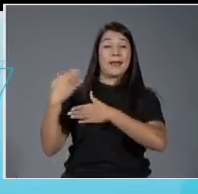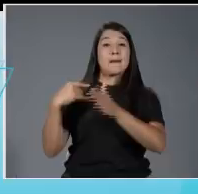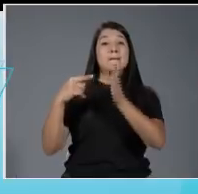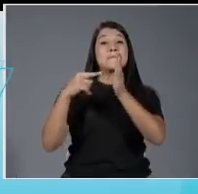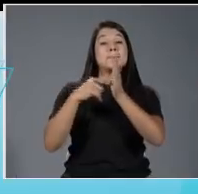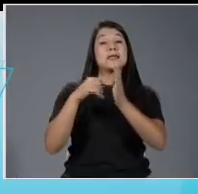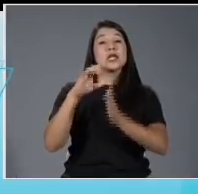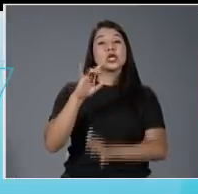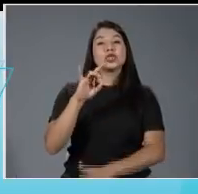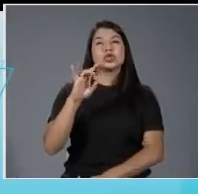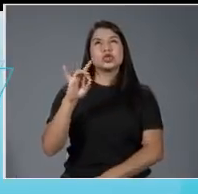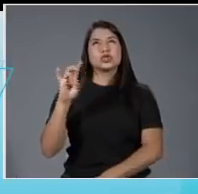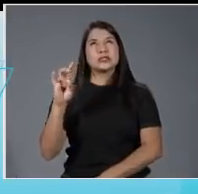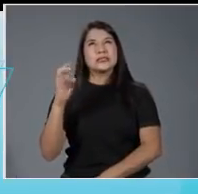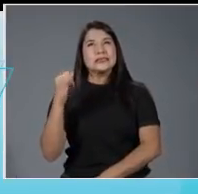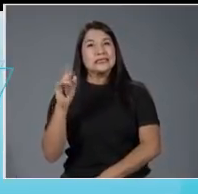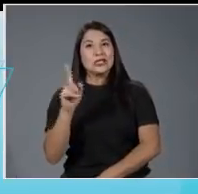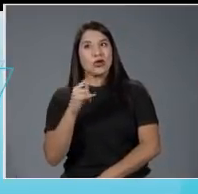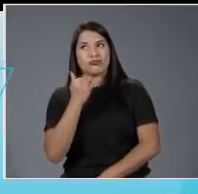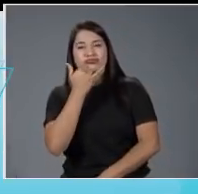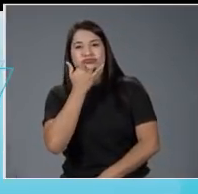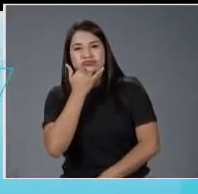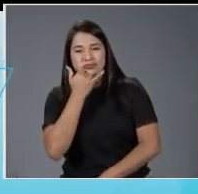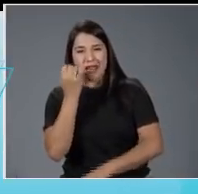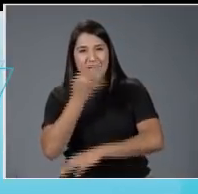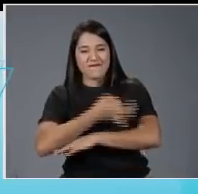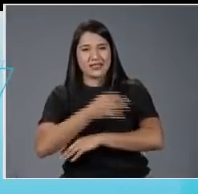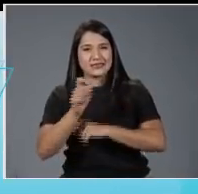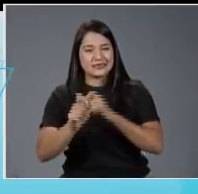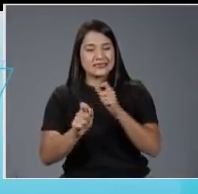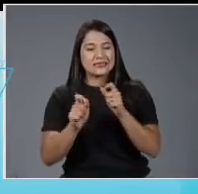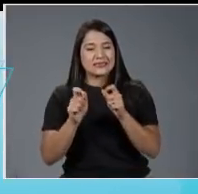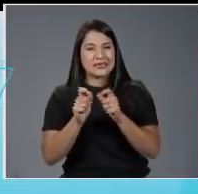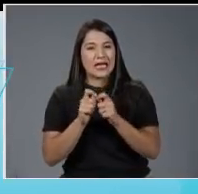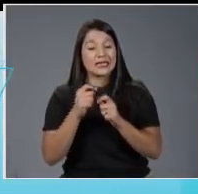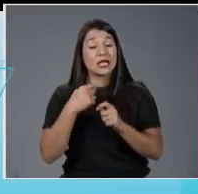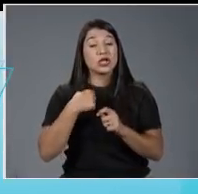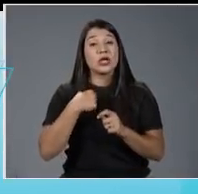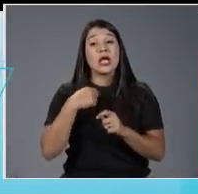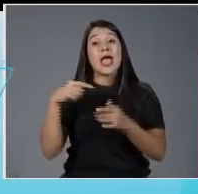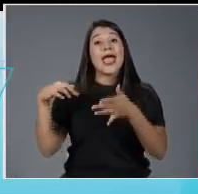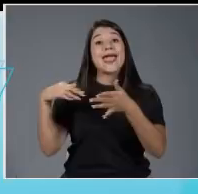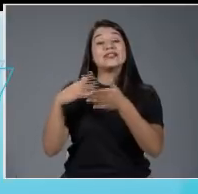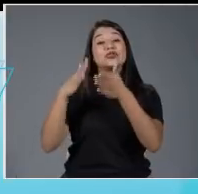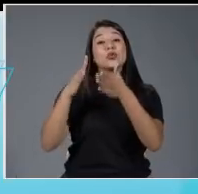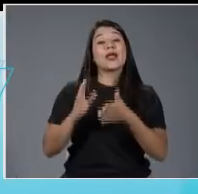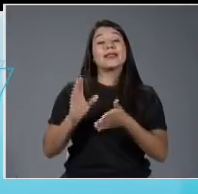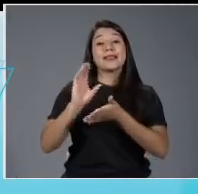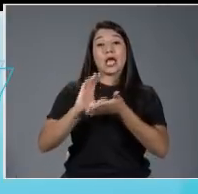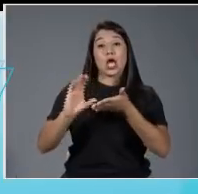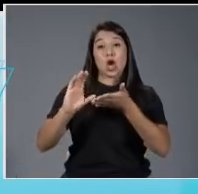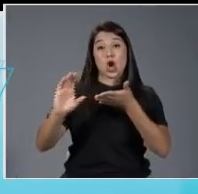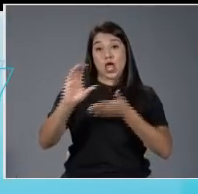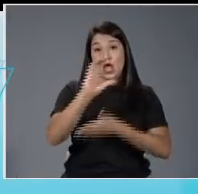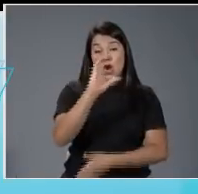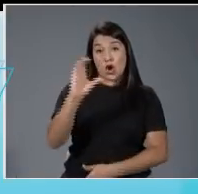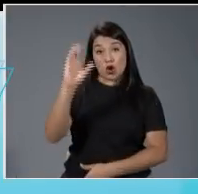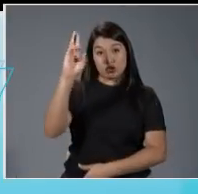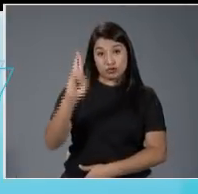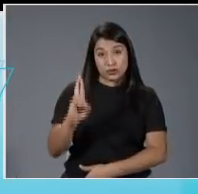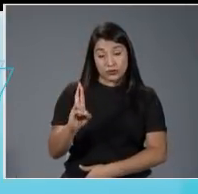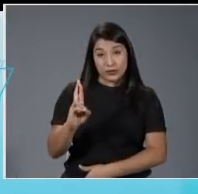1887, si mi memoria no me equivoca, los alumnos del Liceo de Costa Rica